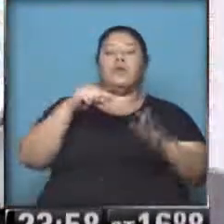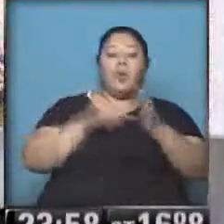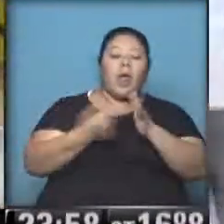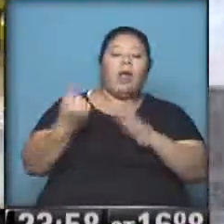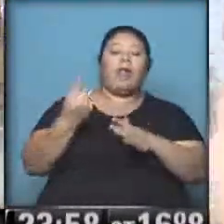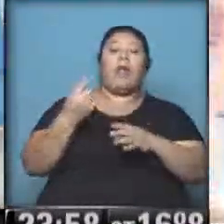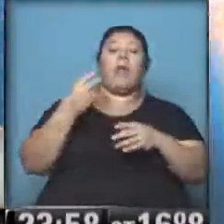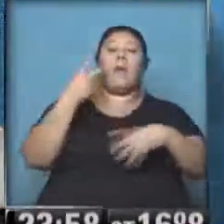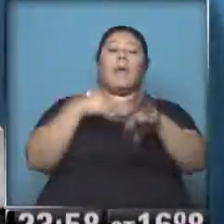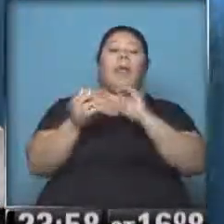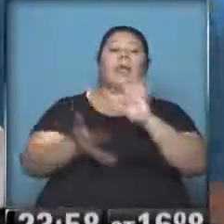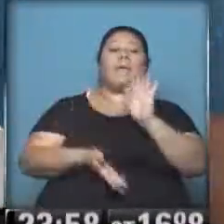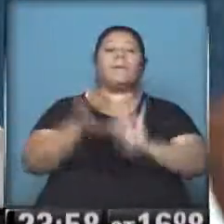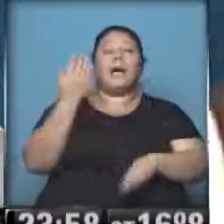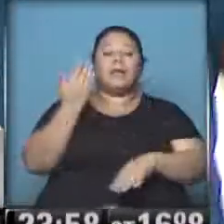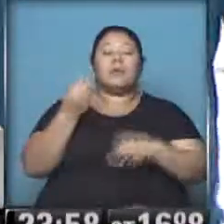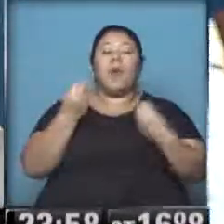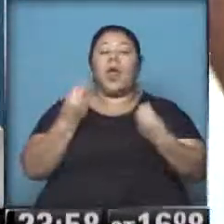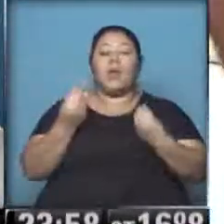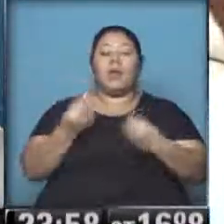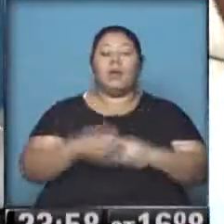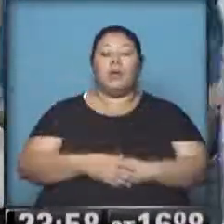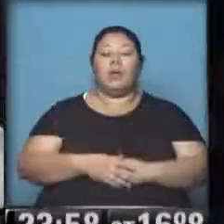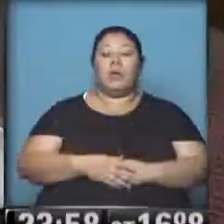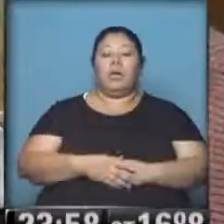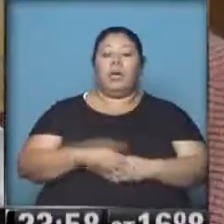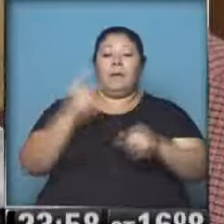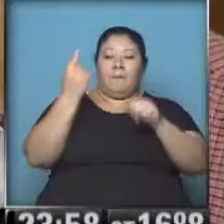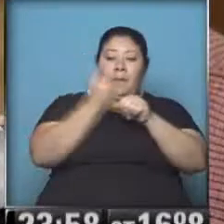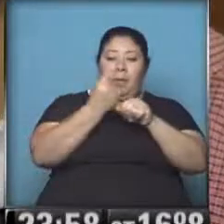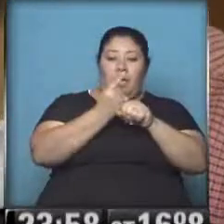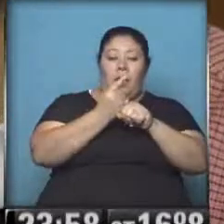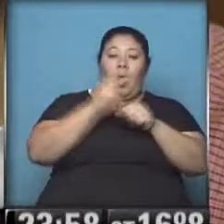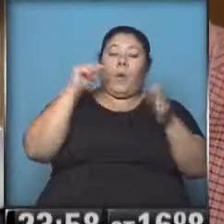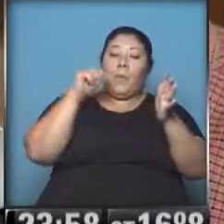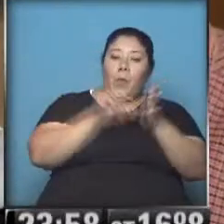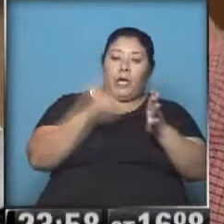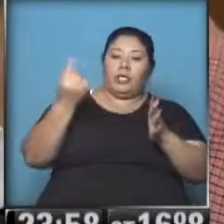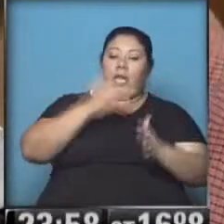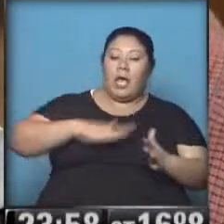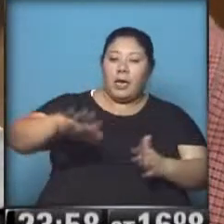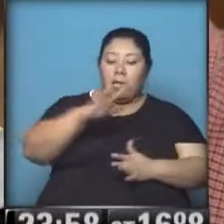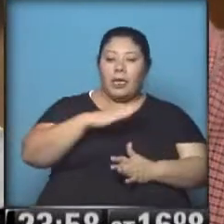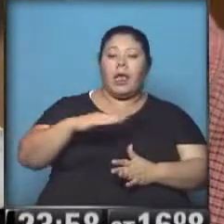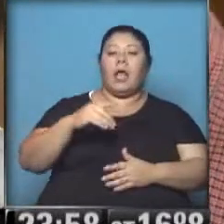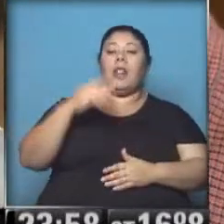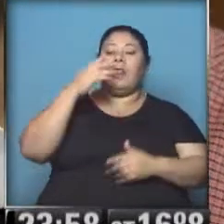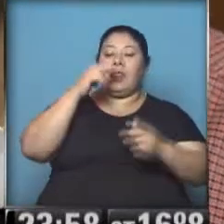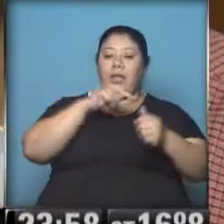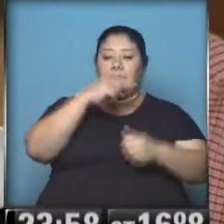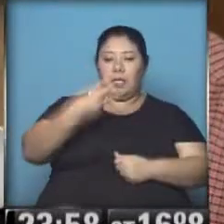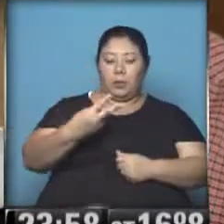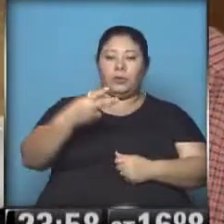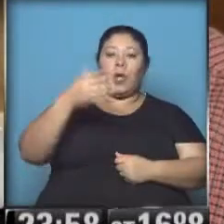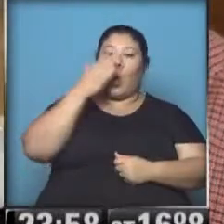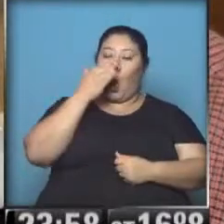más visitas han tenido? Las ciudades con más visitas fueron, en primer lugar, Buenos Aires y toda la región metropolitana, le sigue Córdoba, que